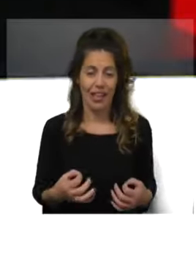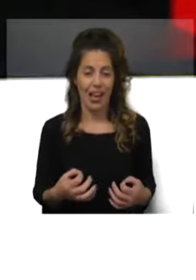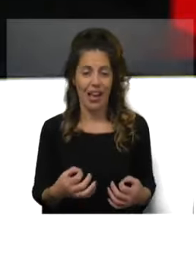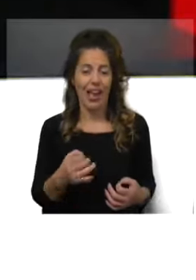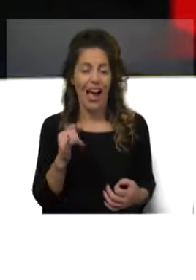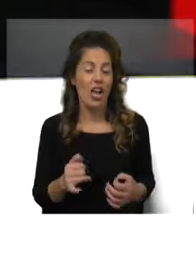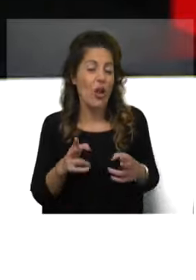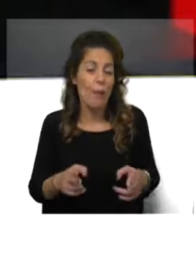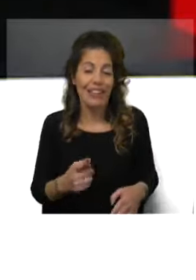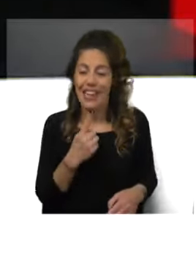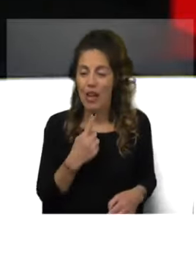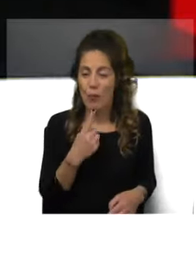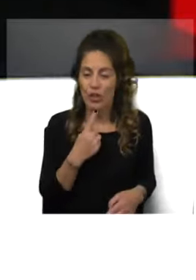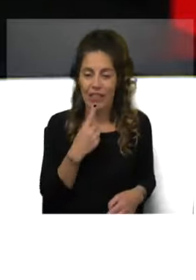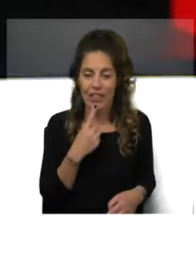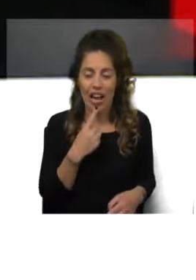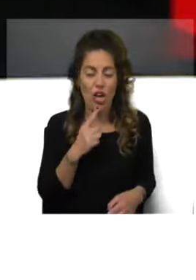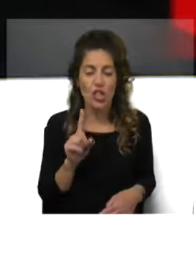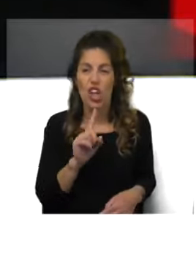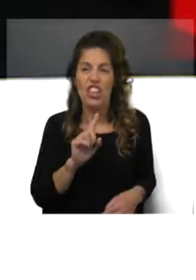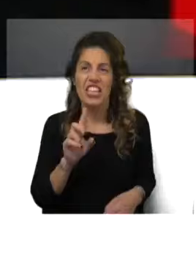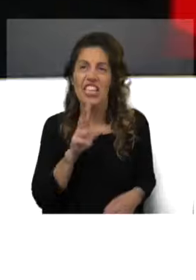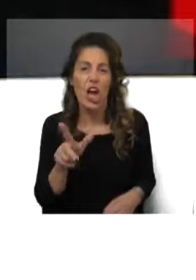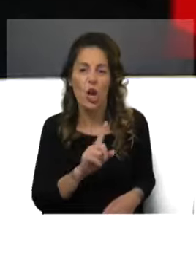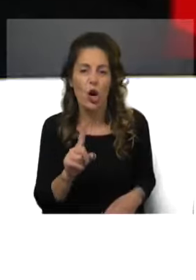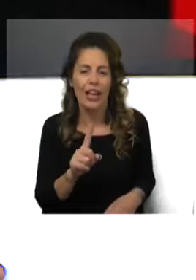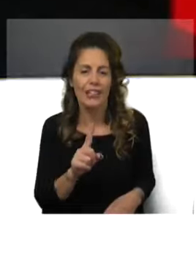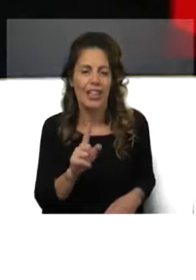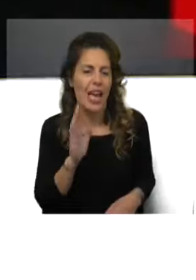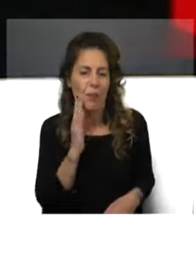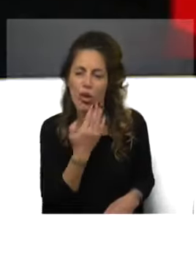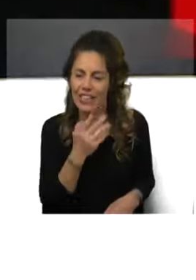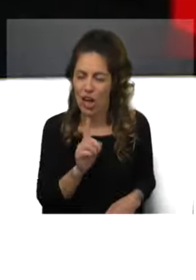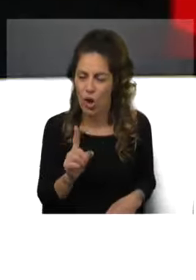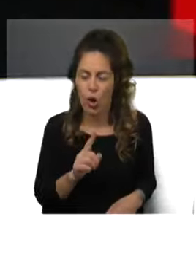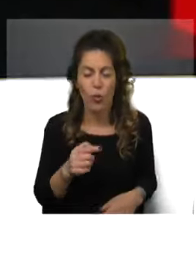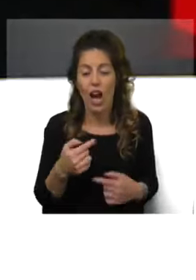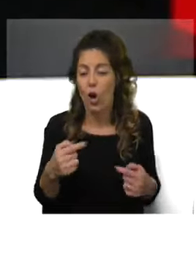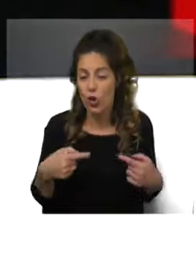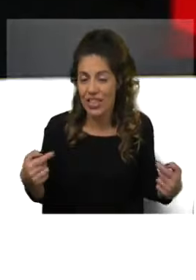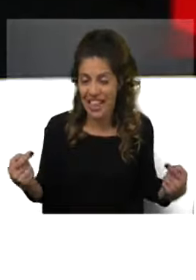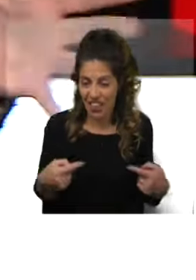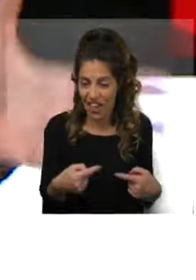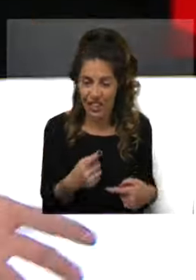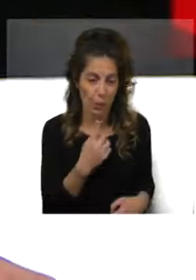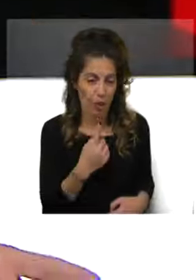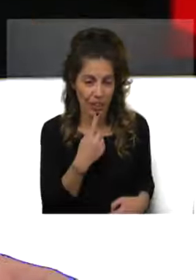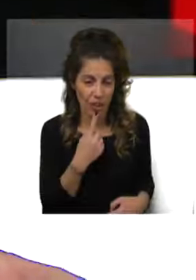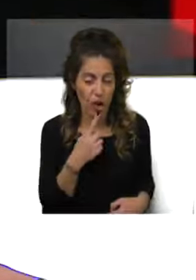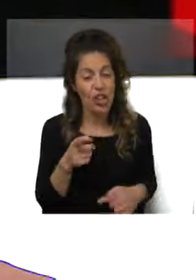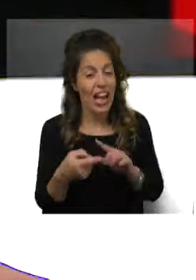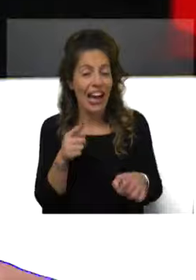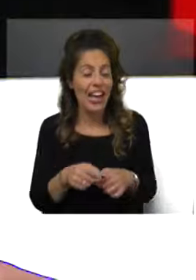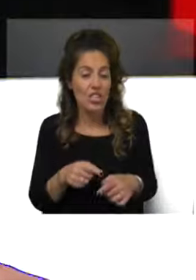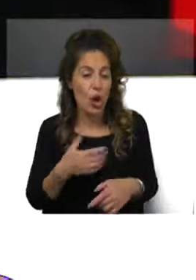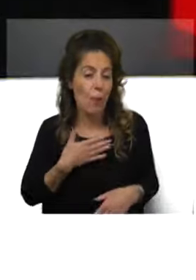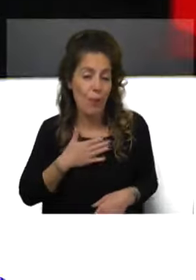una parte de la política yo no diría que es hipócrita sino que es una cosa es el debate político y otra cosa es la relación personal que